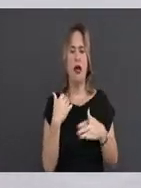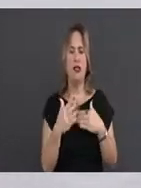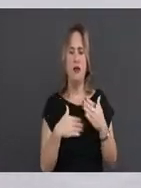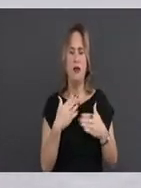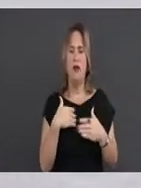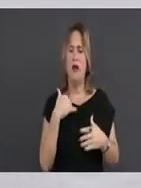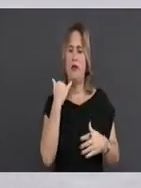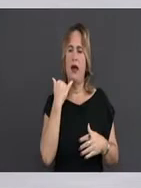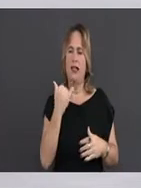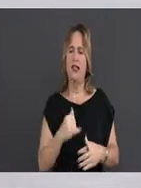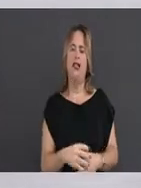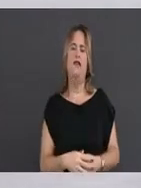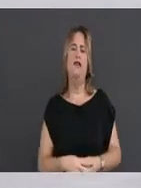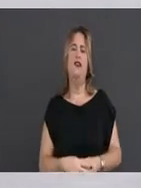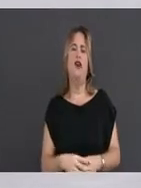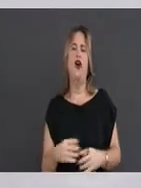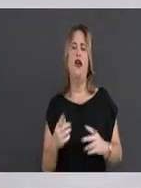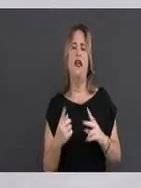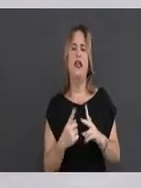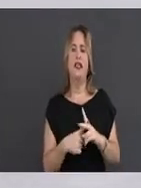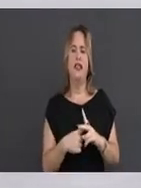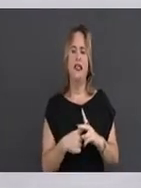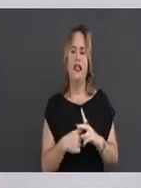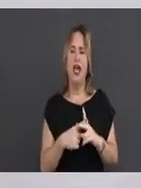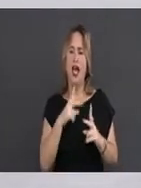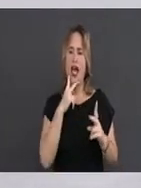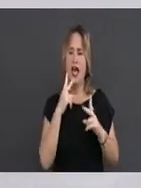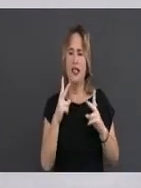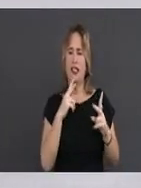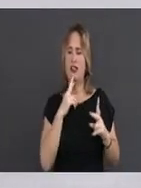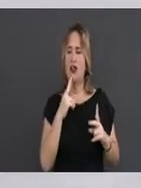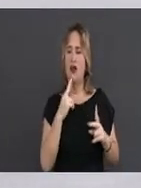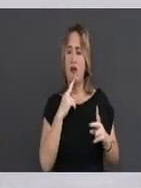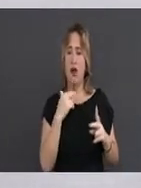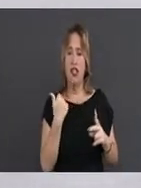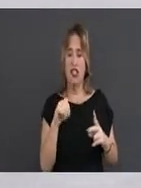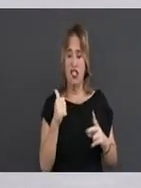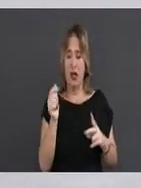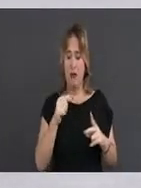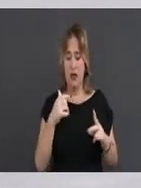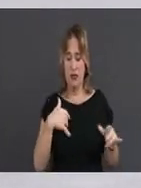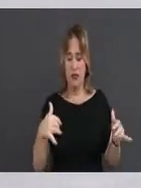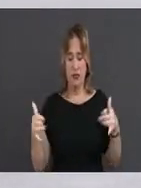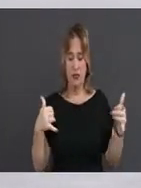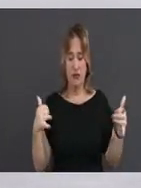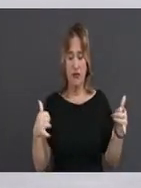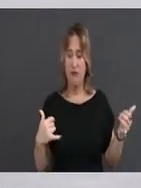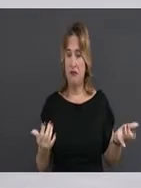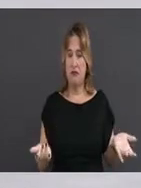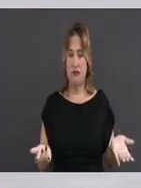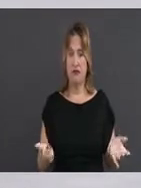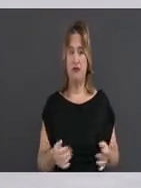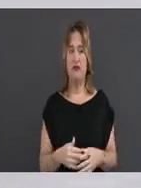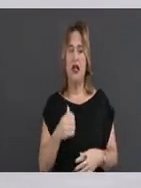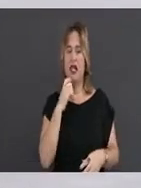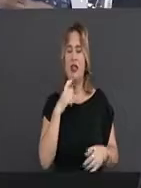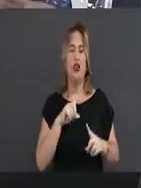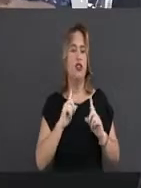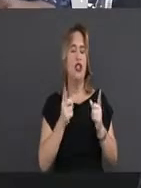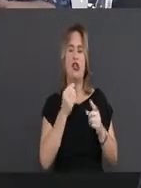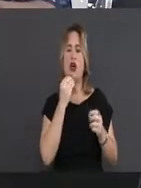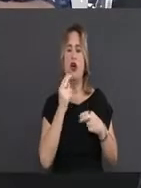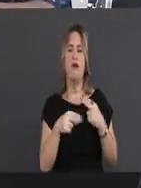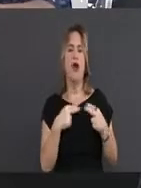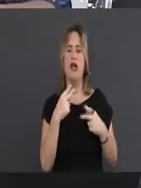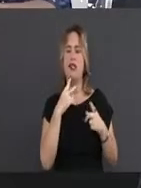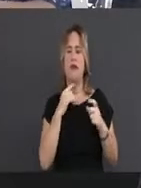las líneas y el nivel de atención, porque son 10 personas que casi no sueltan el teléfono. pues entonces todo lo que se pueda hacer